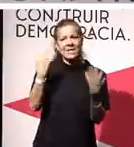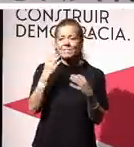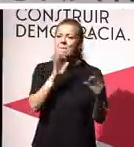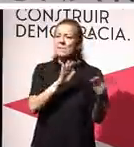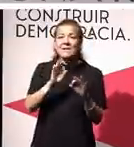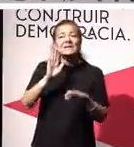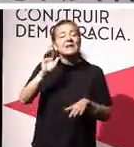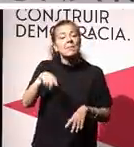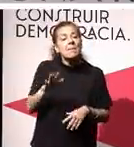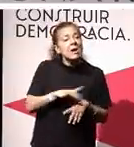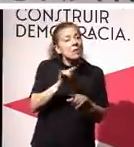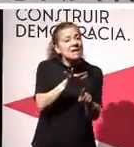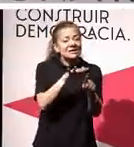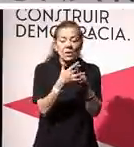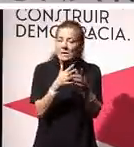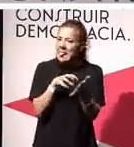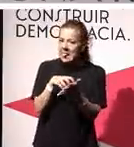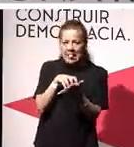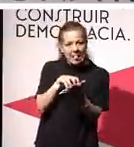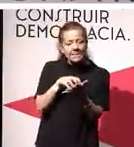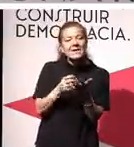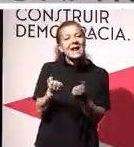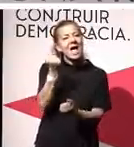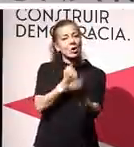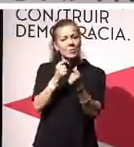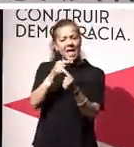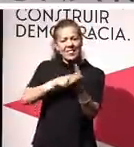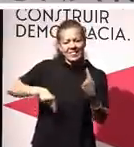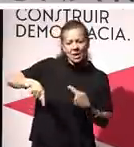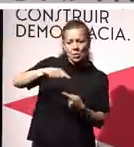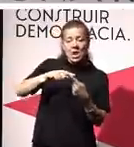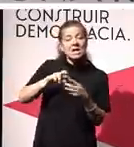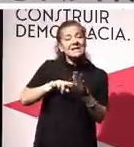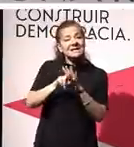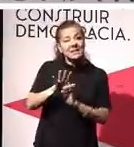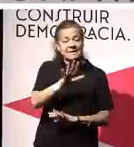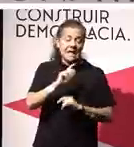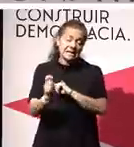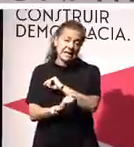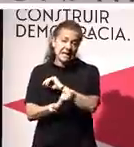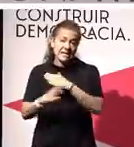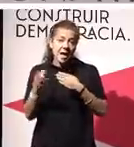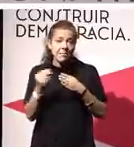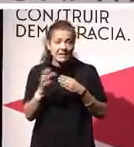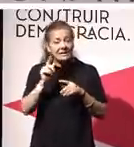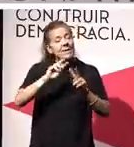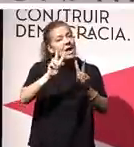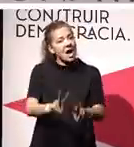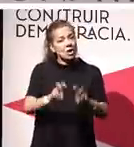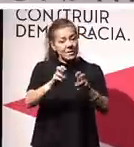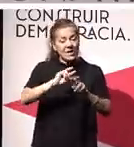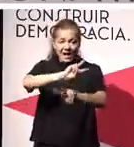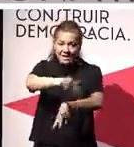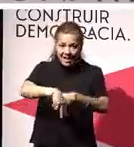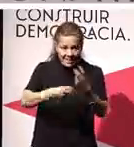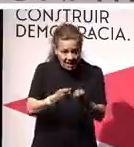prepararse, además, para una situación incierta. La economía circular, las reservas estratégicas de materiales, así como la innovación en el